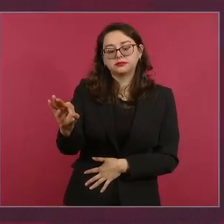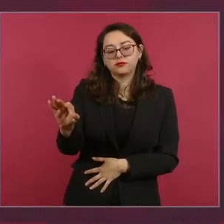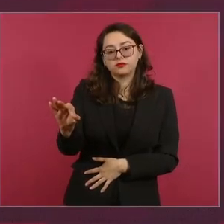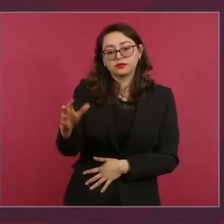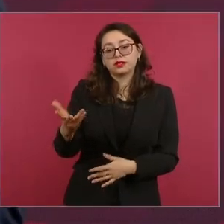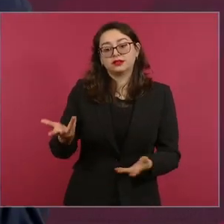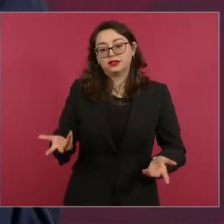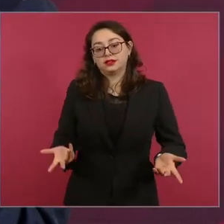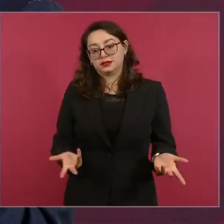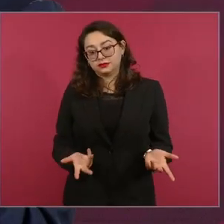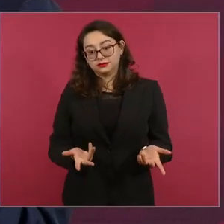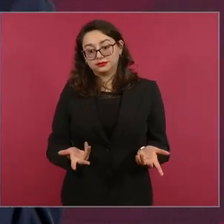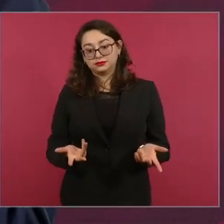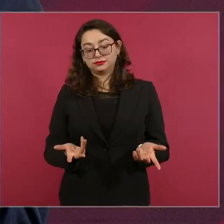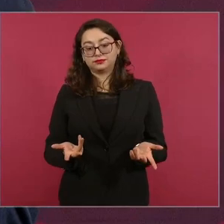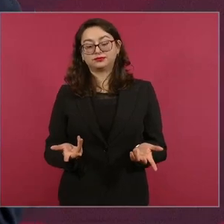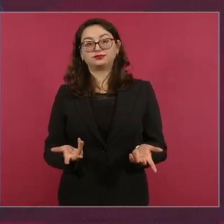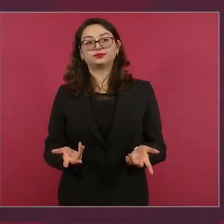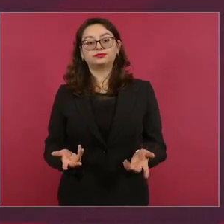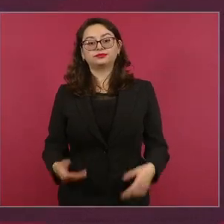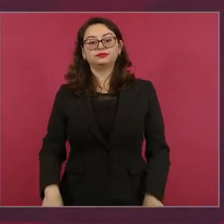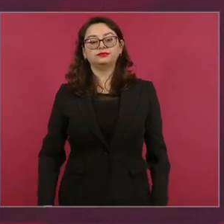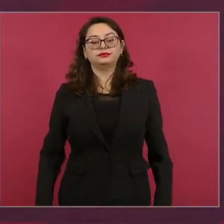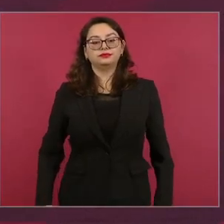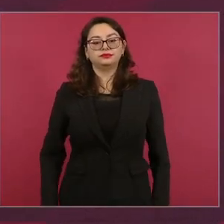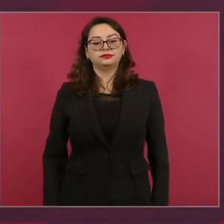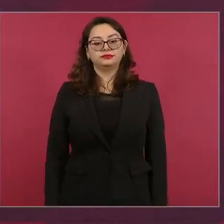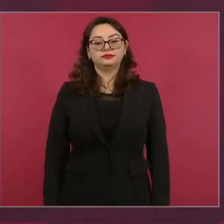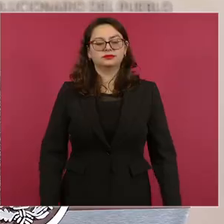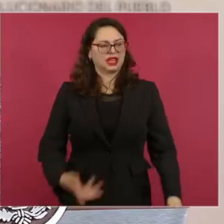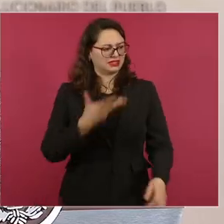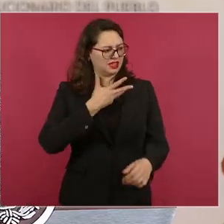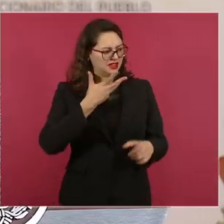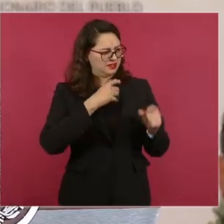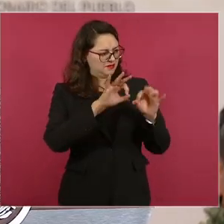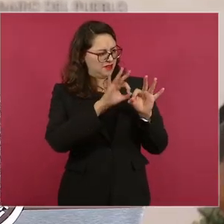Bertolt Brecht decía, a ver,